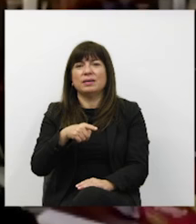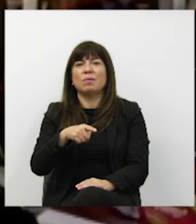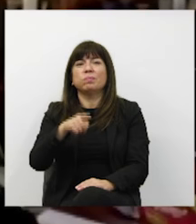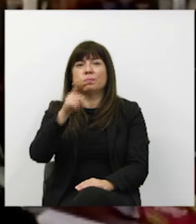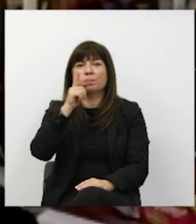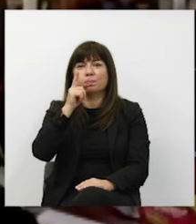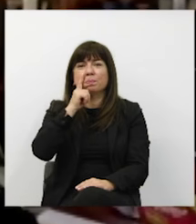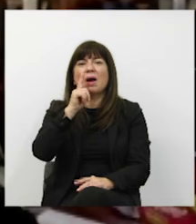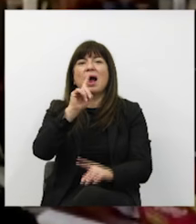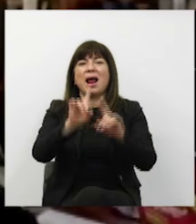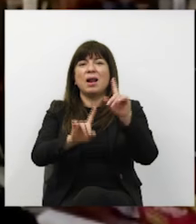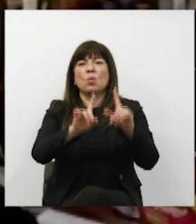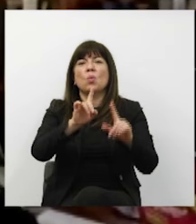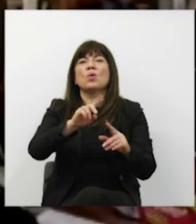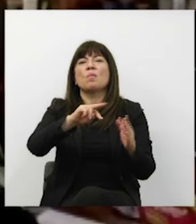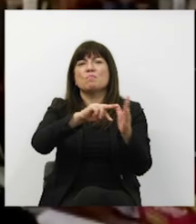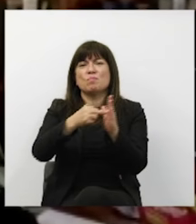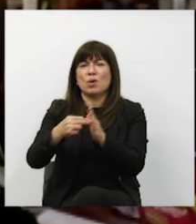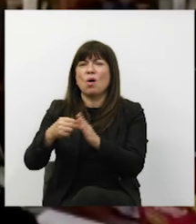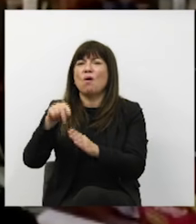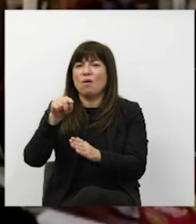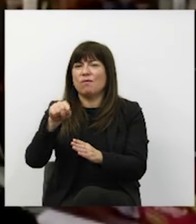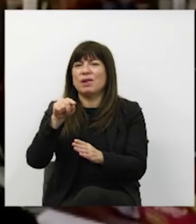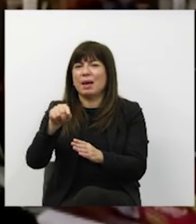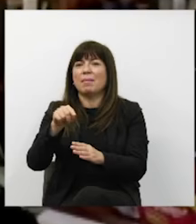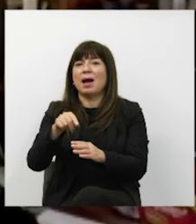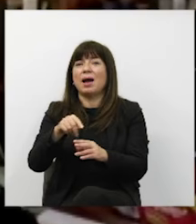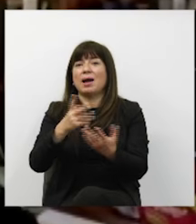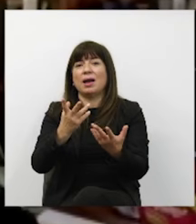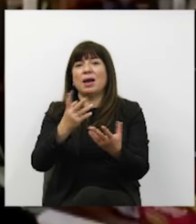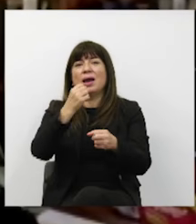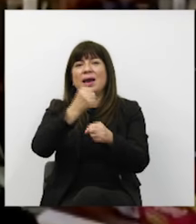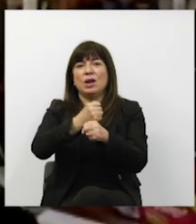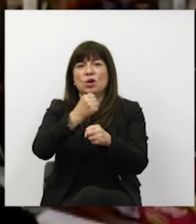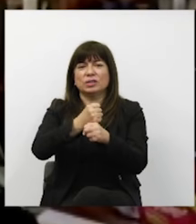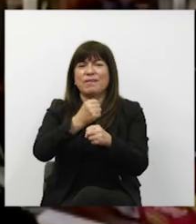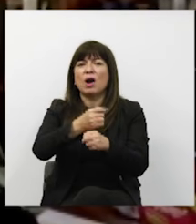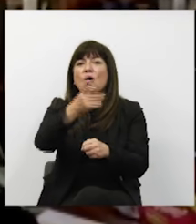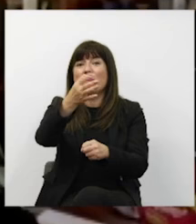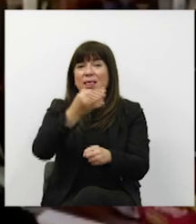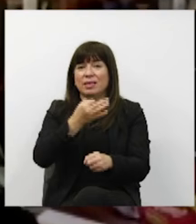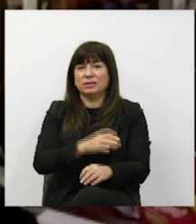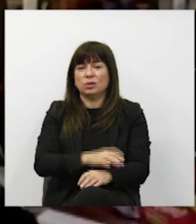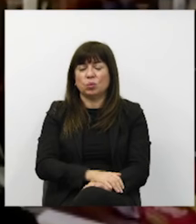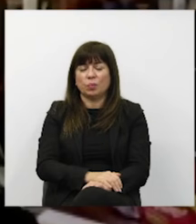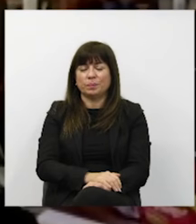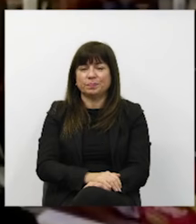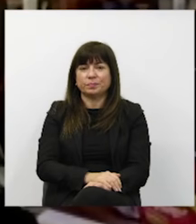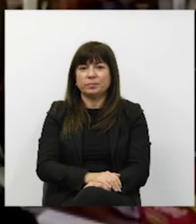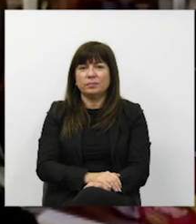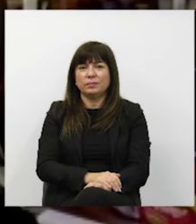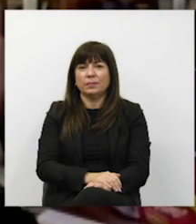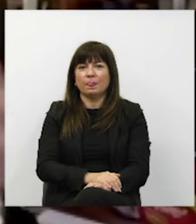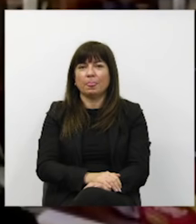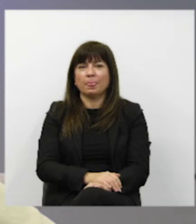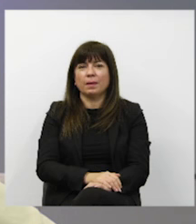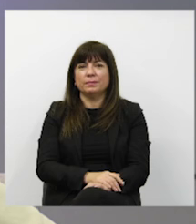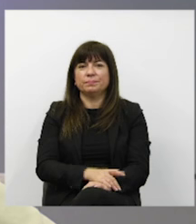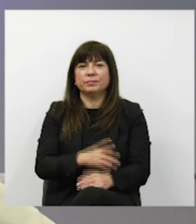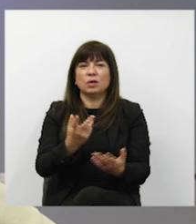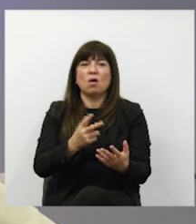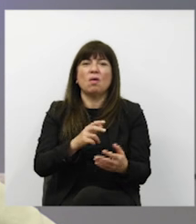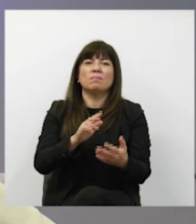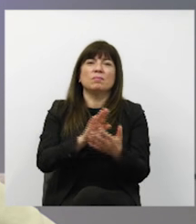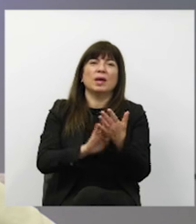y tiene ciertas aristas complicadas en los trabajos que requieren turnos y que necesita que sean o 9 horas u